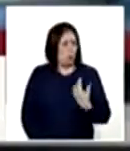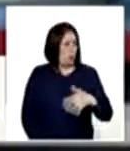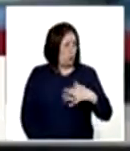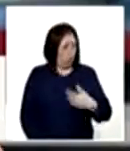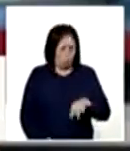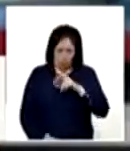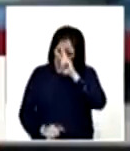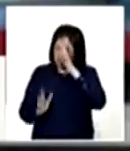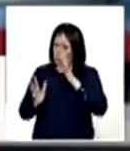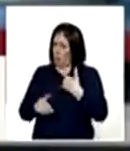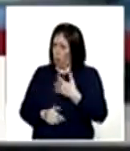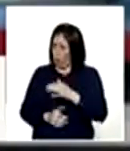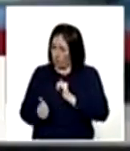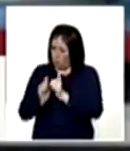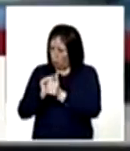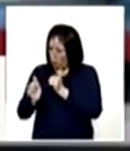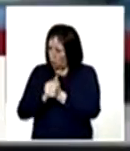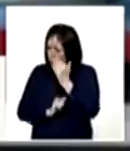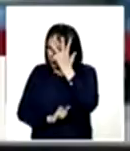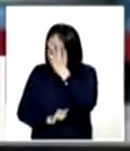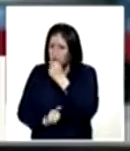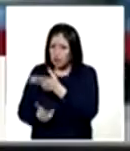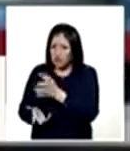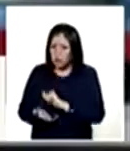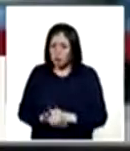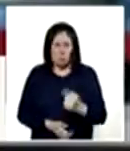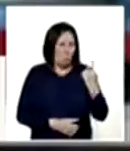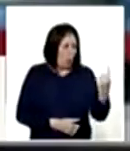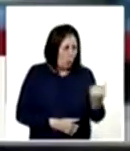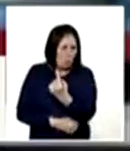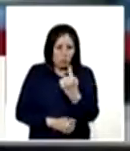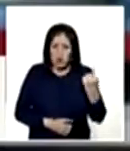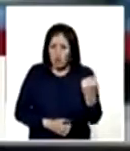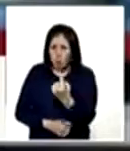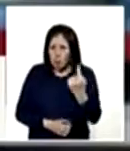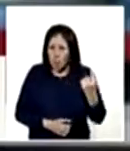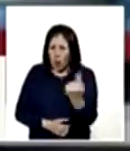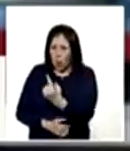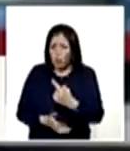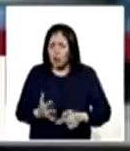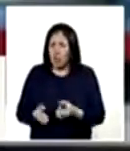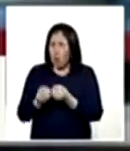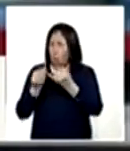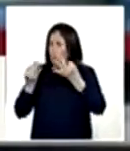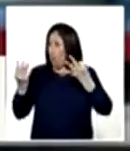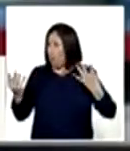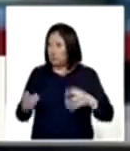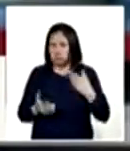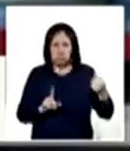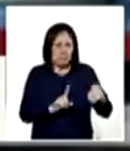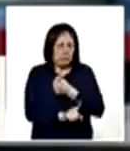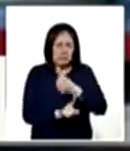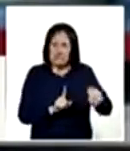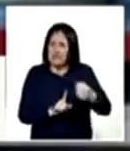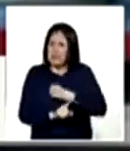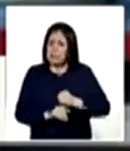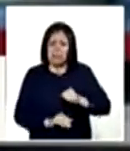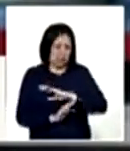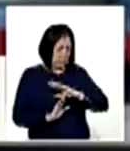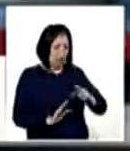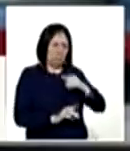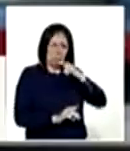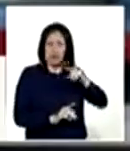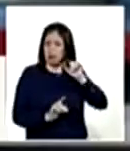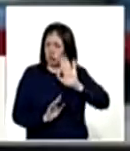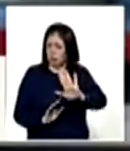peruanos durante la ceremonia del concurso nacional de belleza. Una a una, las aspirantes fueron exponiendo cifras sobre la violencia contra las mujeres en su país.